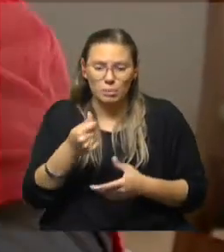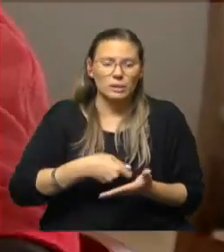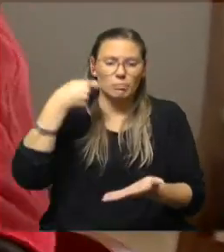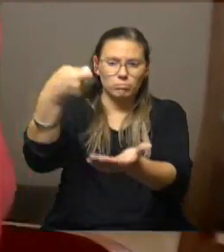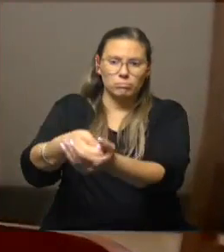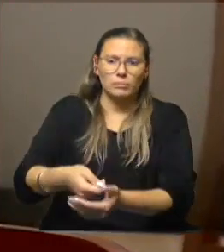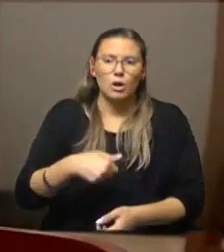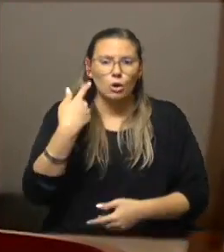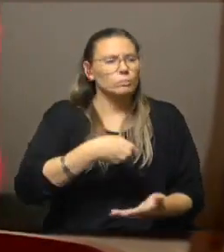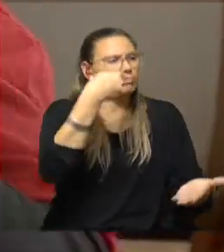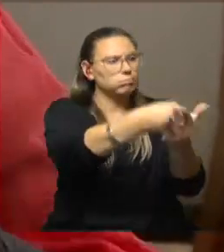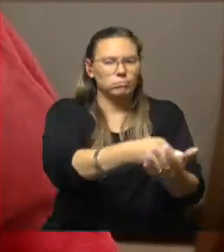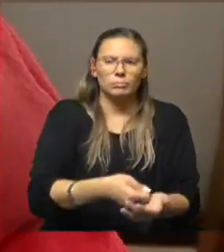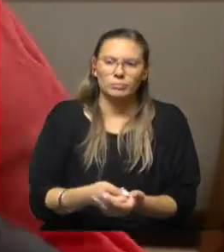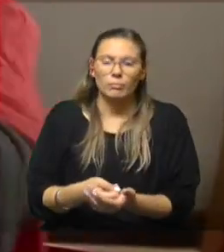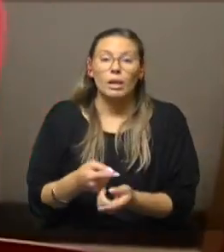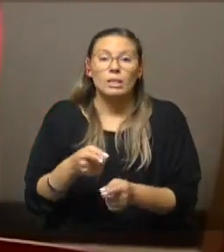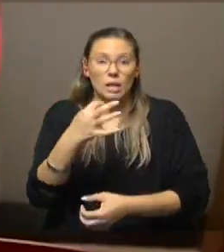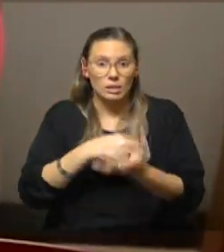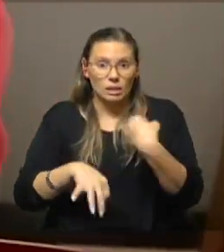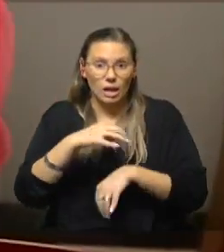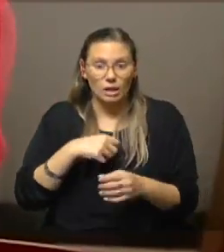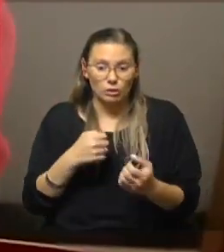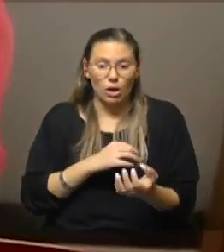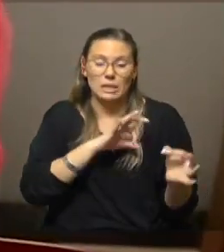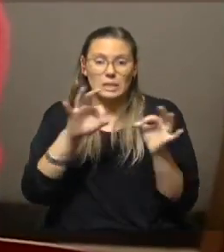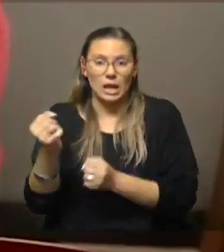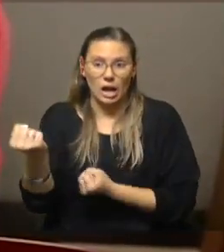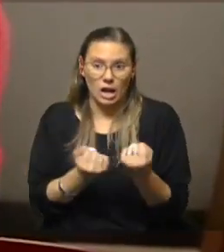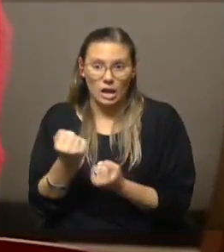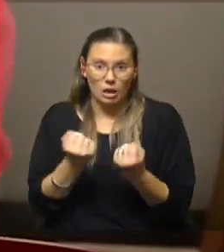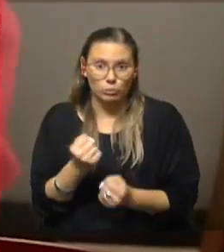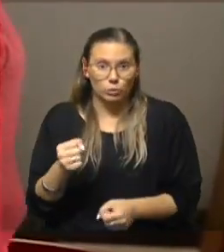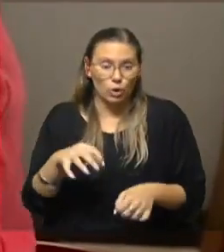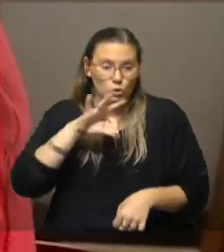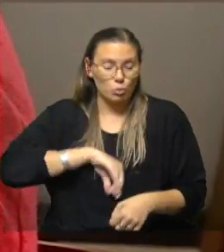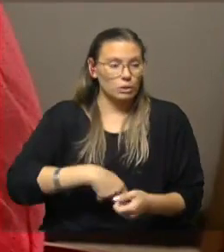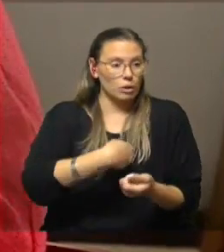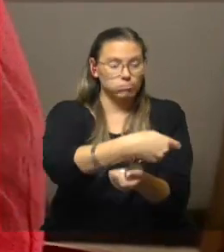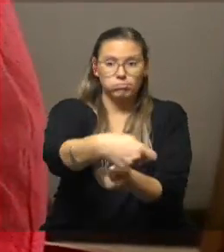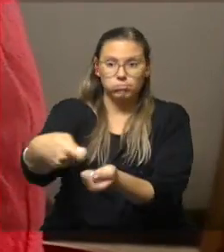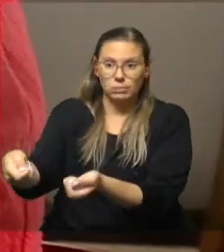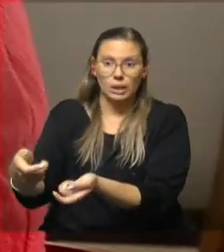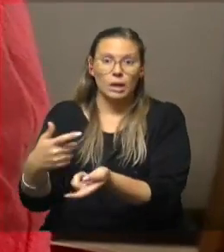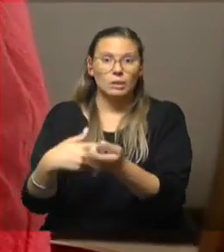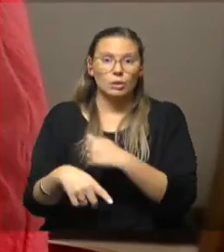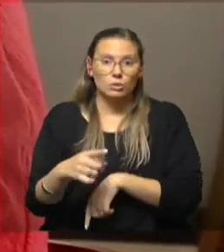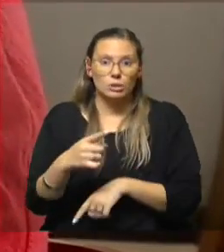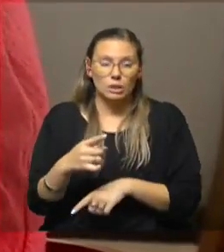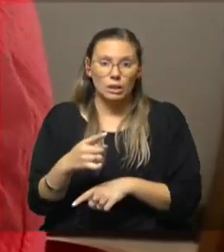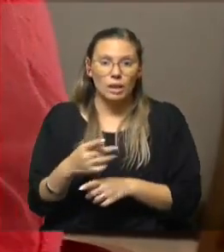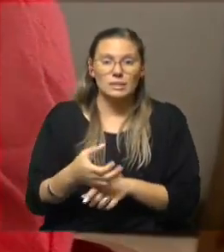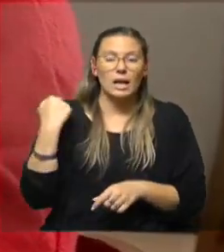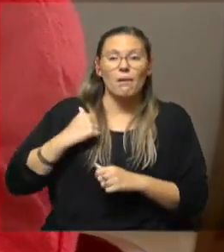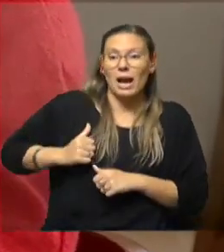paf, otra vez, paf, del teatro al auto había liquidado el sueldo. Entonces optaron por sacarle la